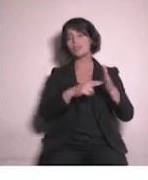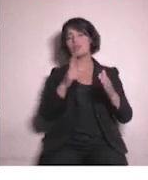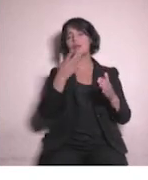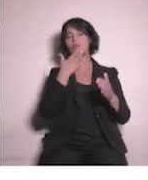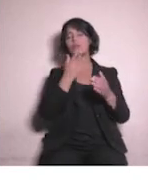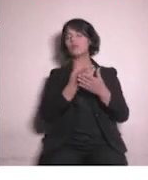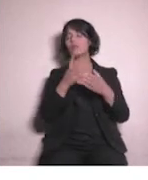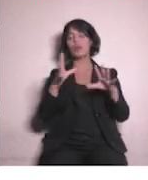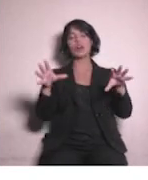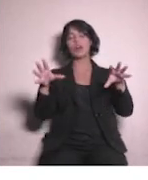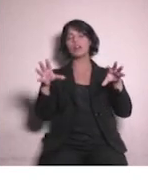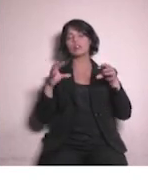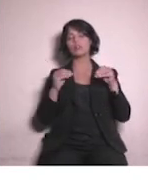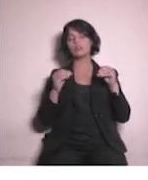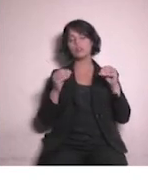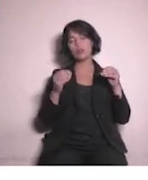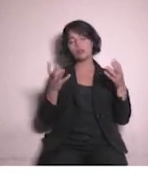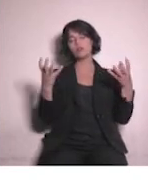desafío.